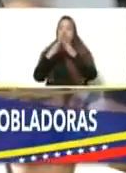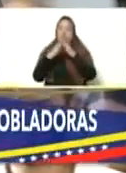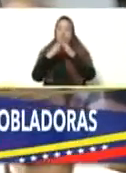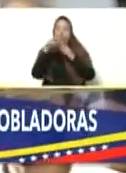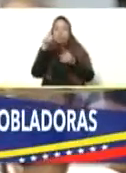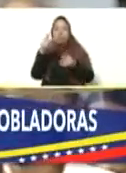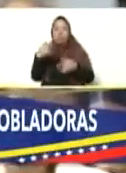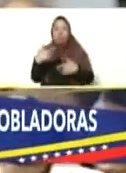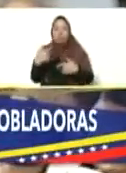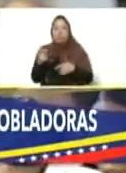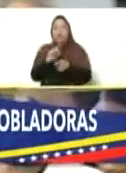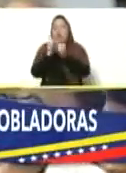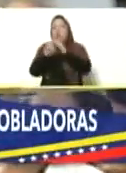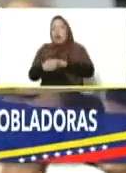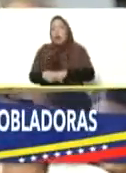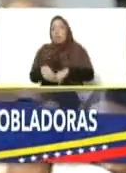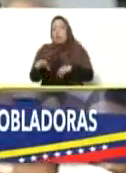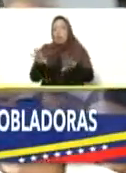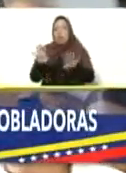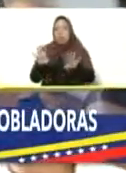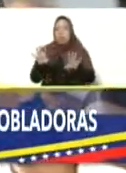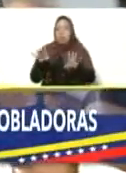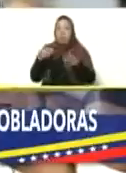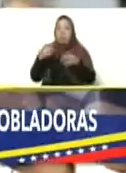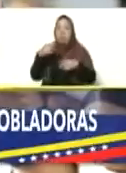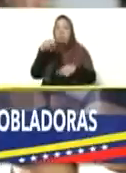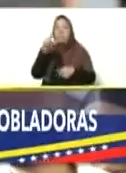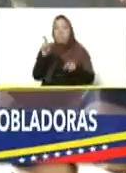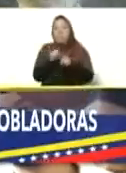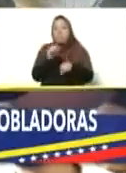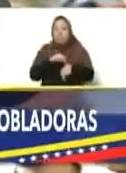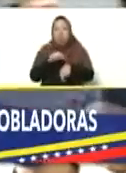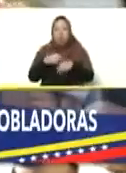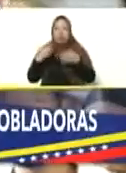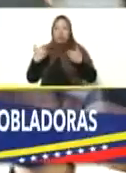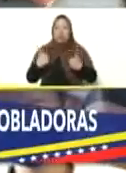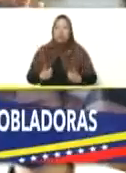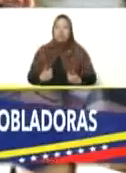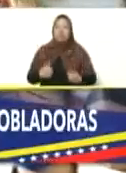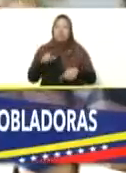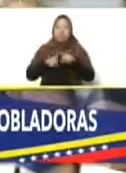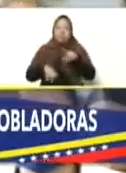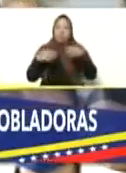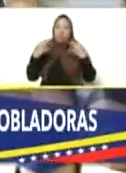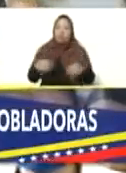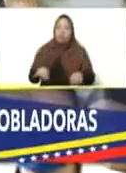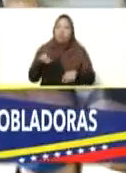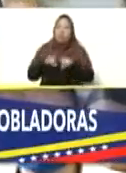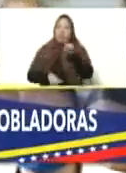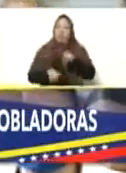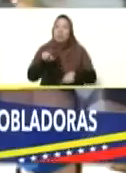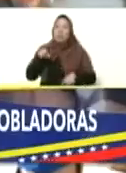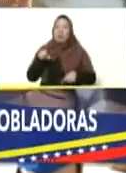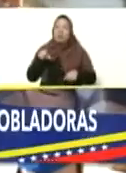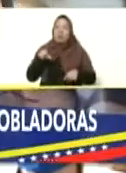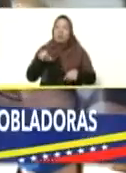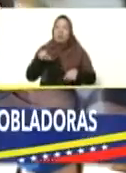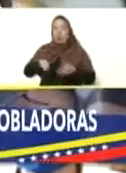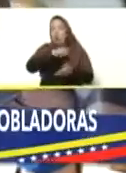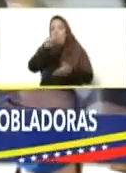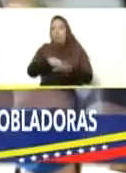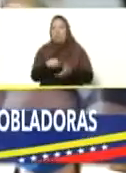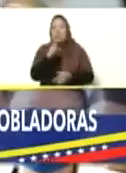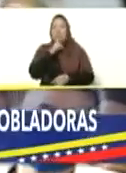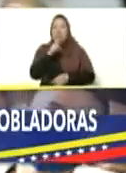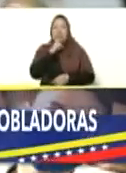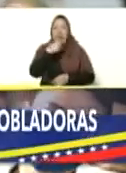sabe transitorio pues para eso es para hacerlo este con materiales livianos cosas es una cooperación complicada